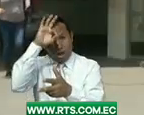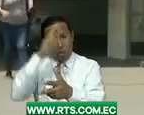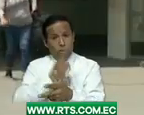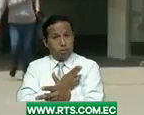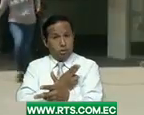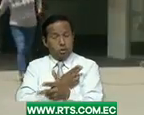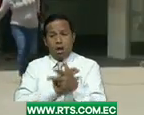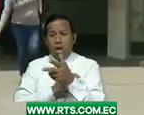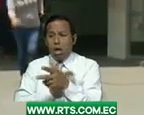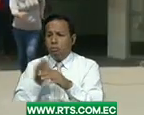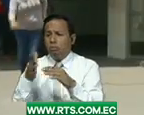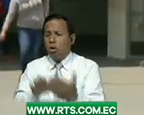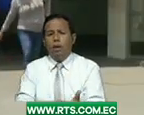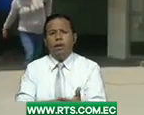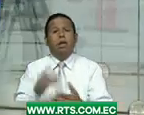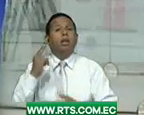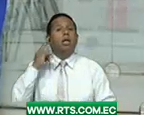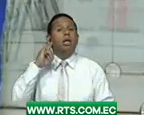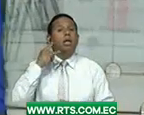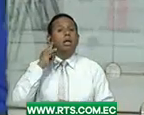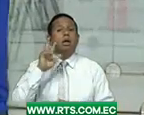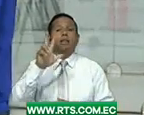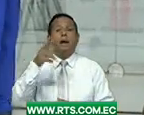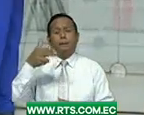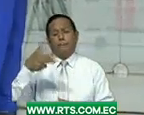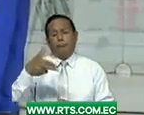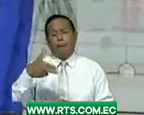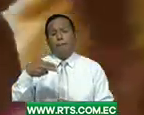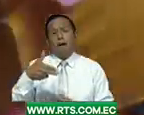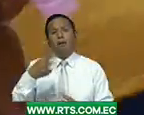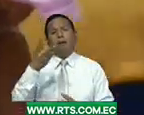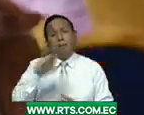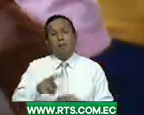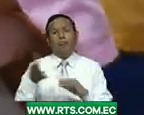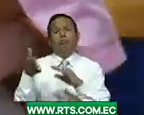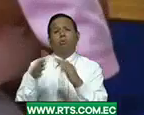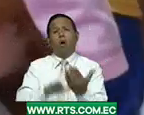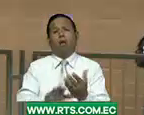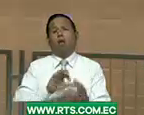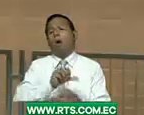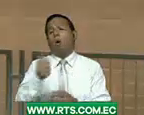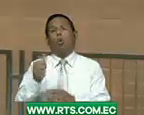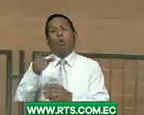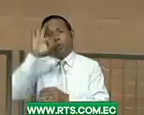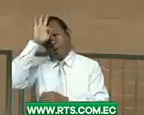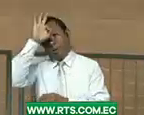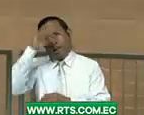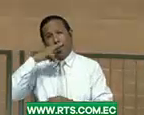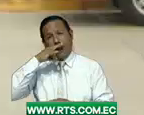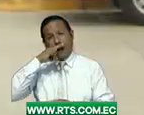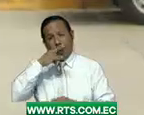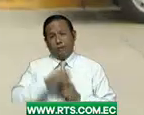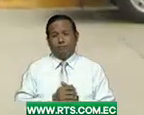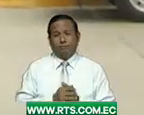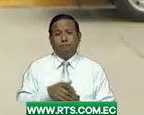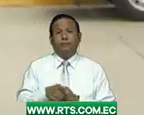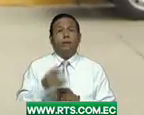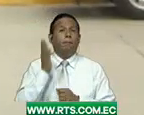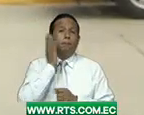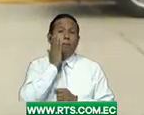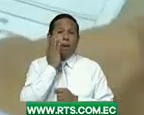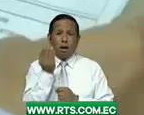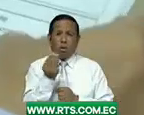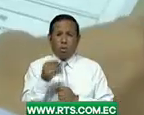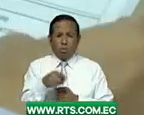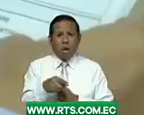La niña registraba 3 ingresos de proyectil y también perdió la vida en el hospital Francisco de Casa Bustamante. La joven madre se